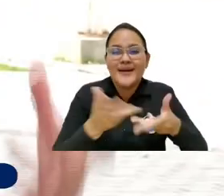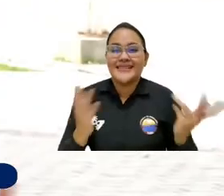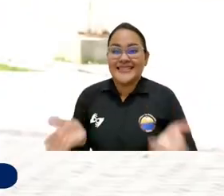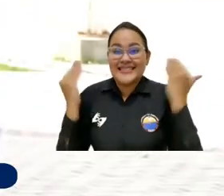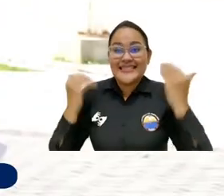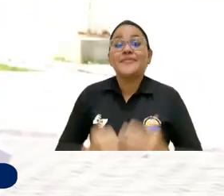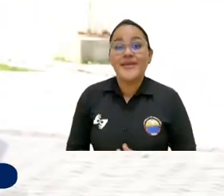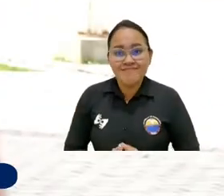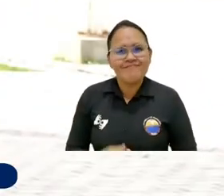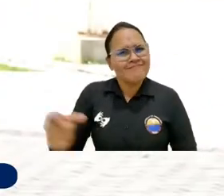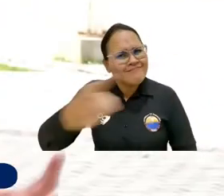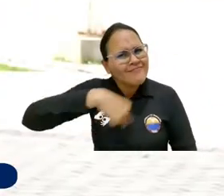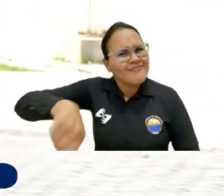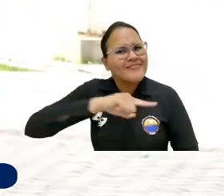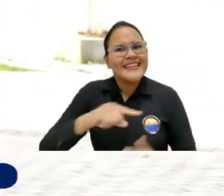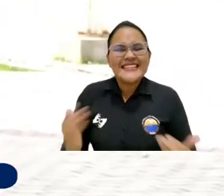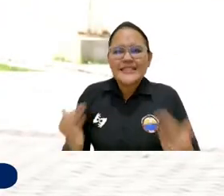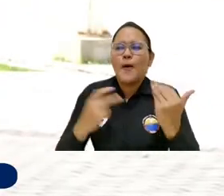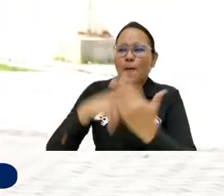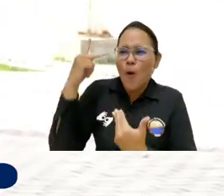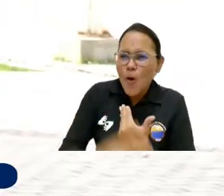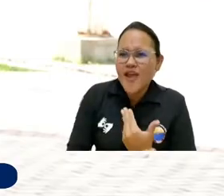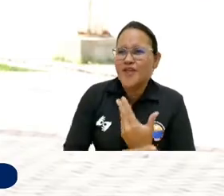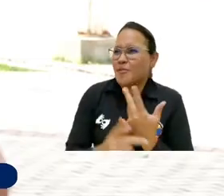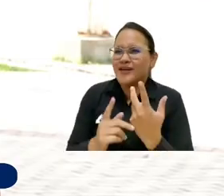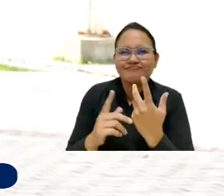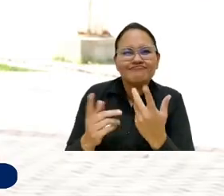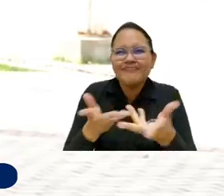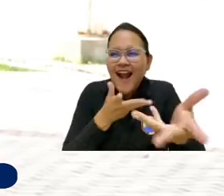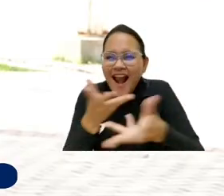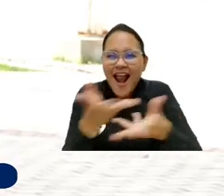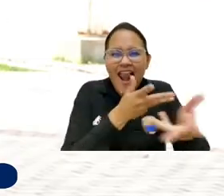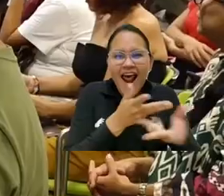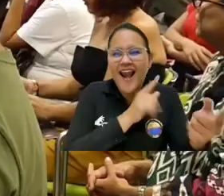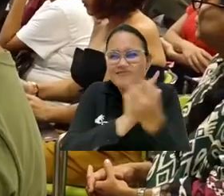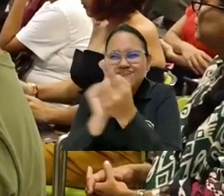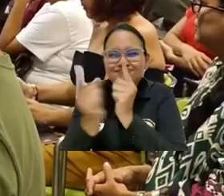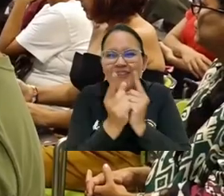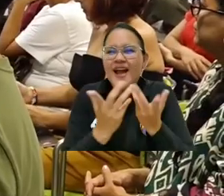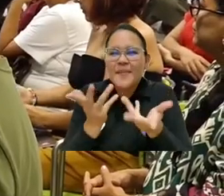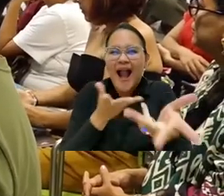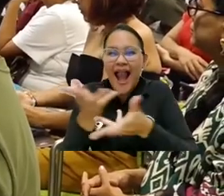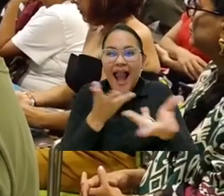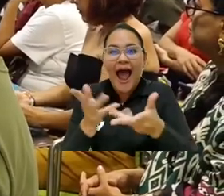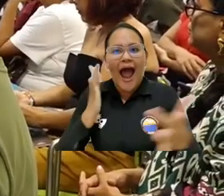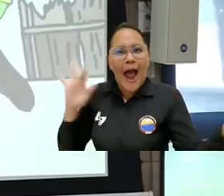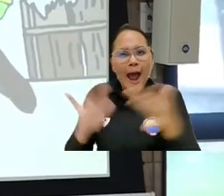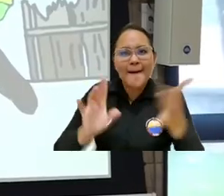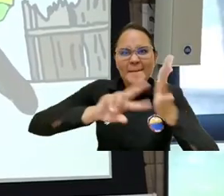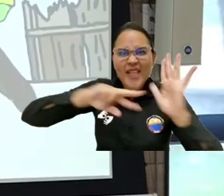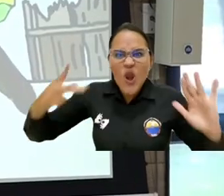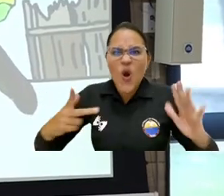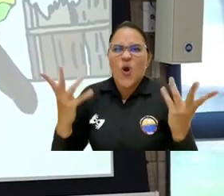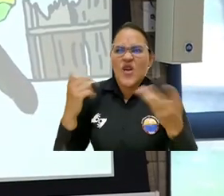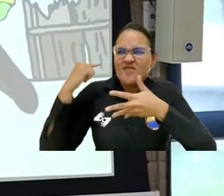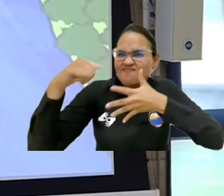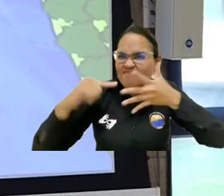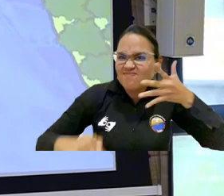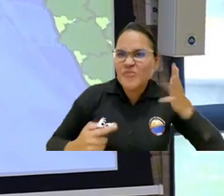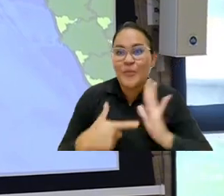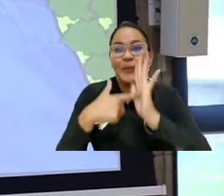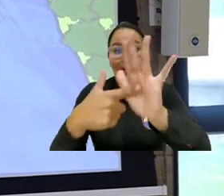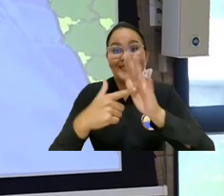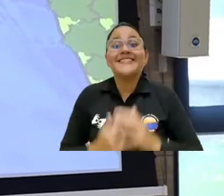medios. Esto que expone, que busca y que hace como un encuentro de proyectos que precisamente intentan usar estas tecnologías